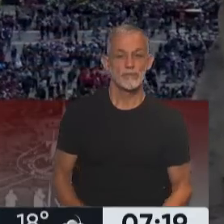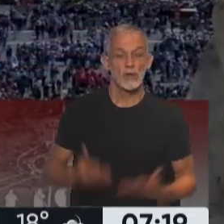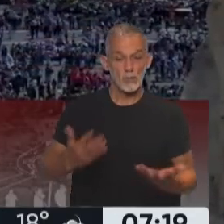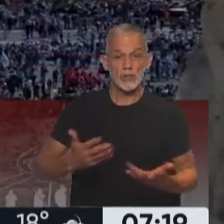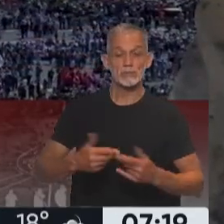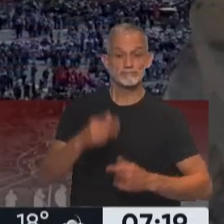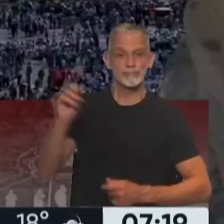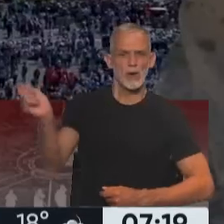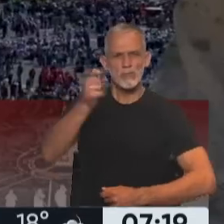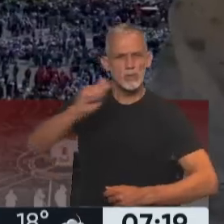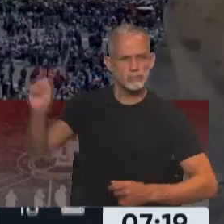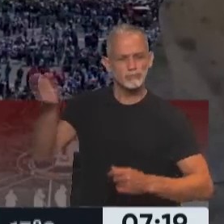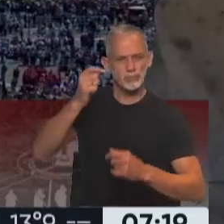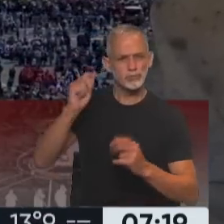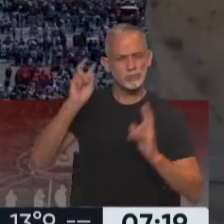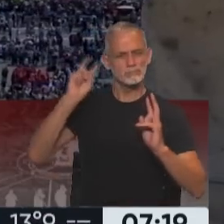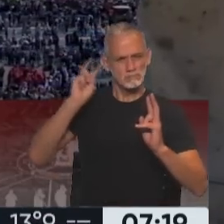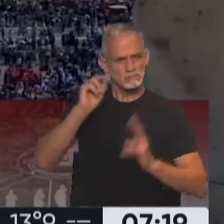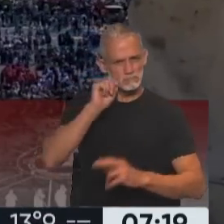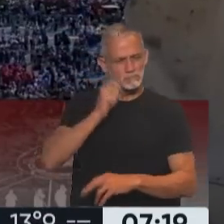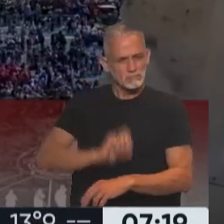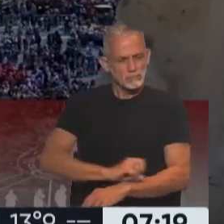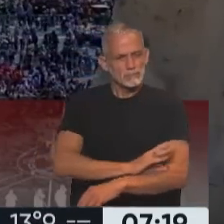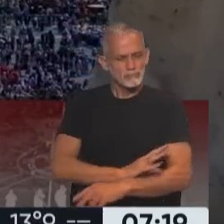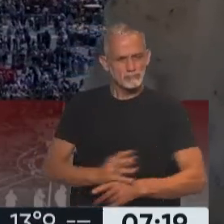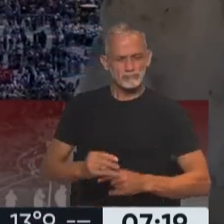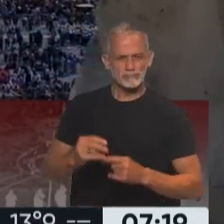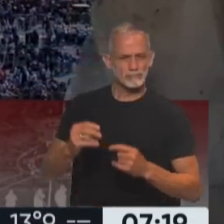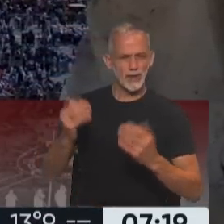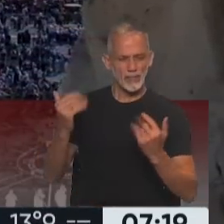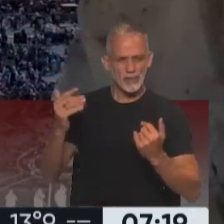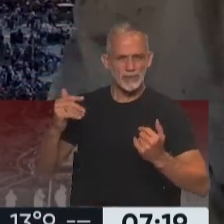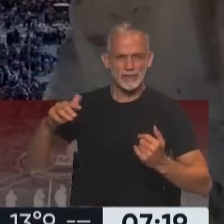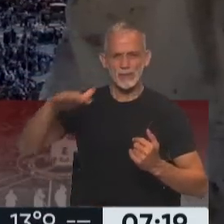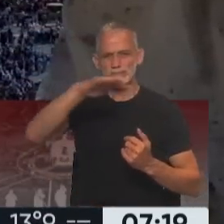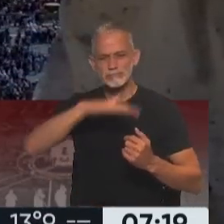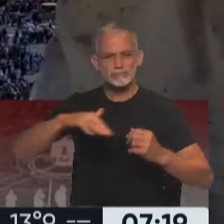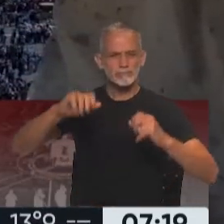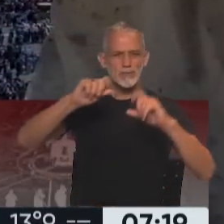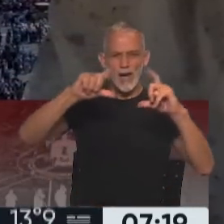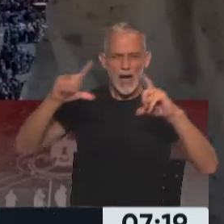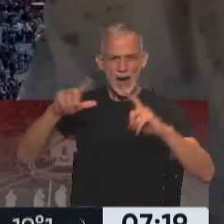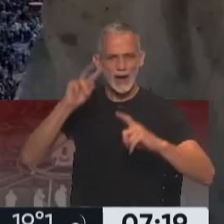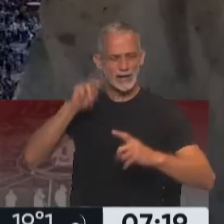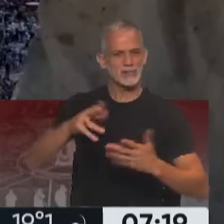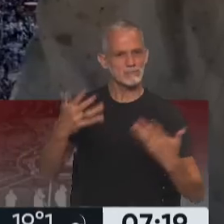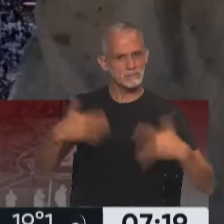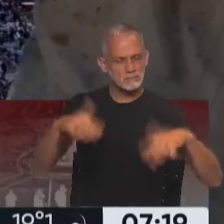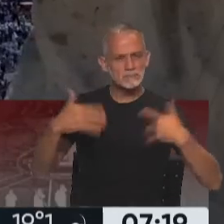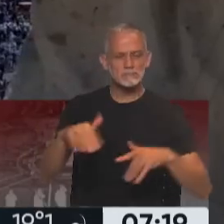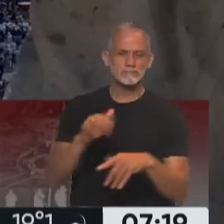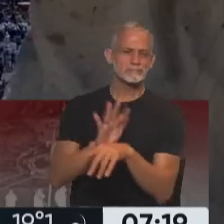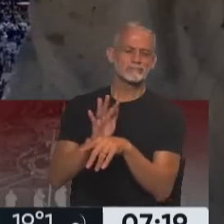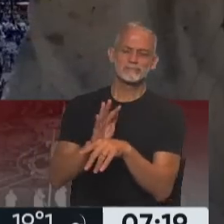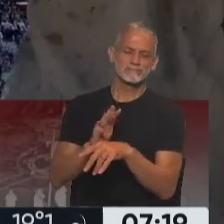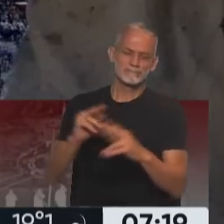Emocionan estas campanadas, esta despedida, estas imágenes, estas postales, hasta siempre